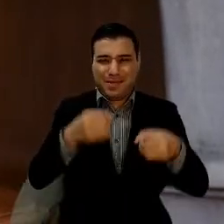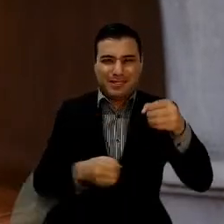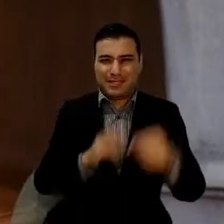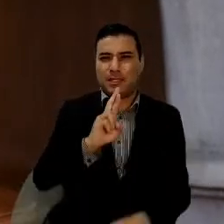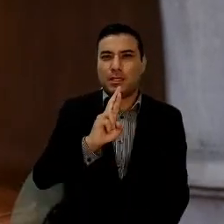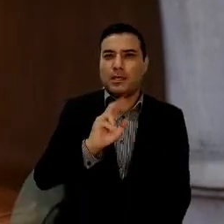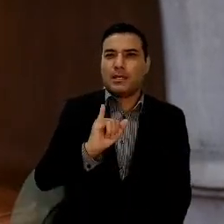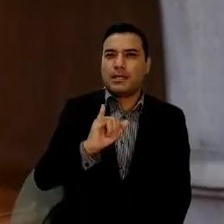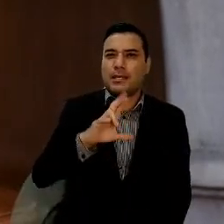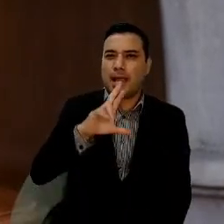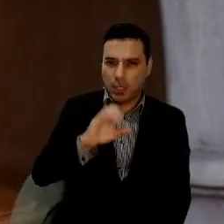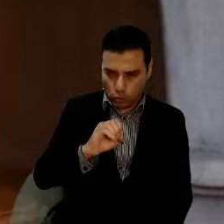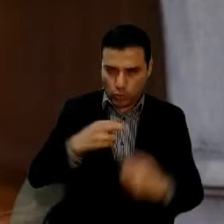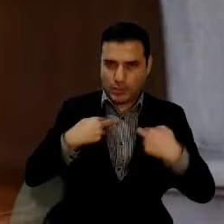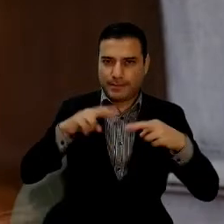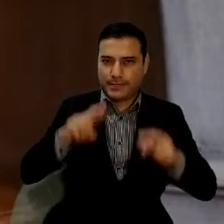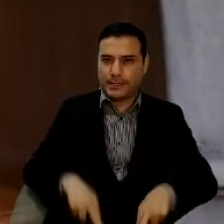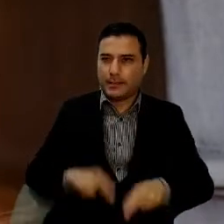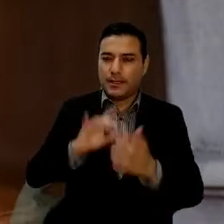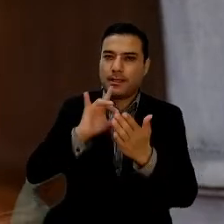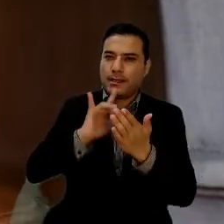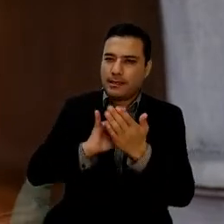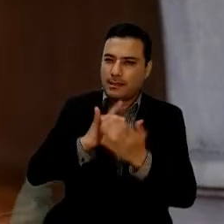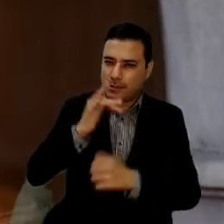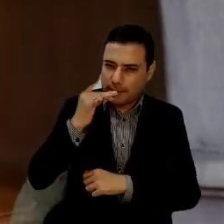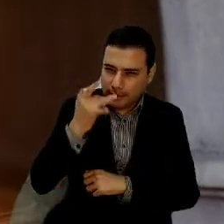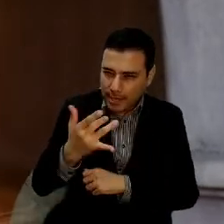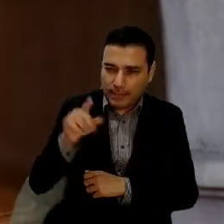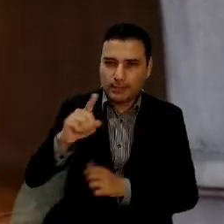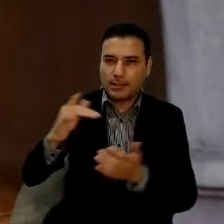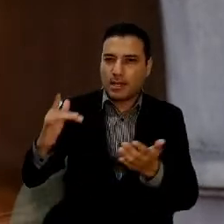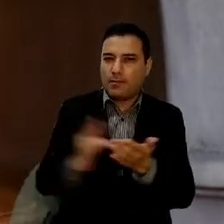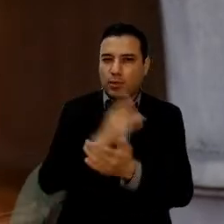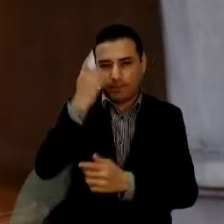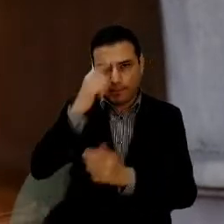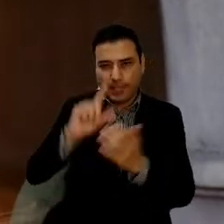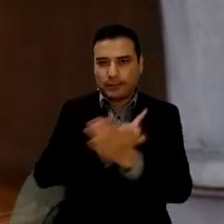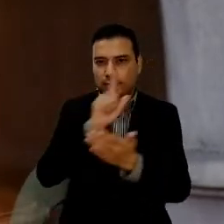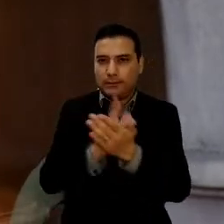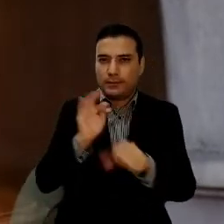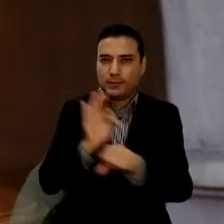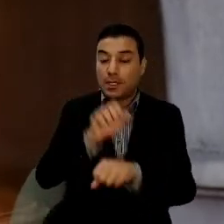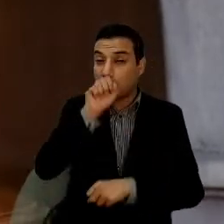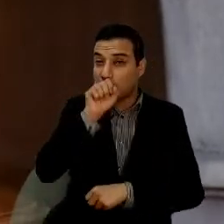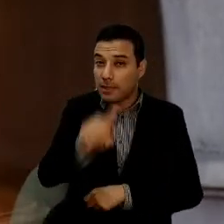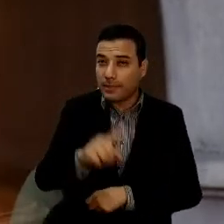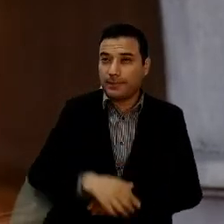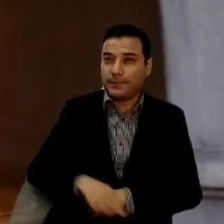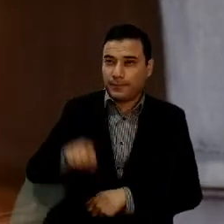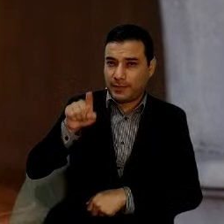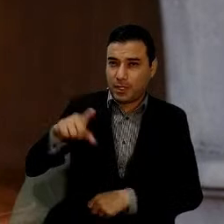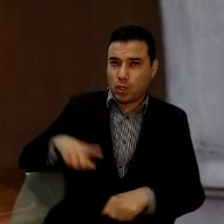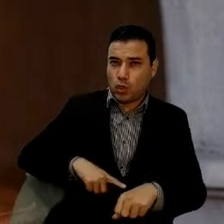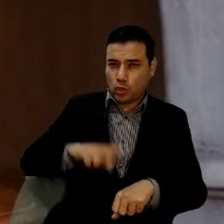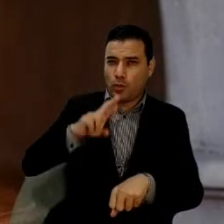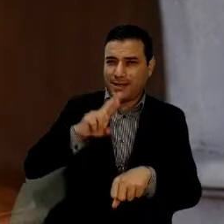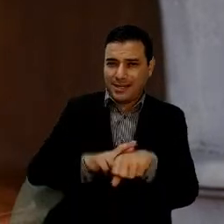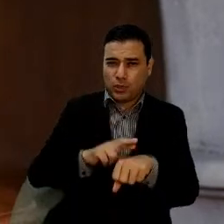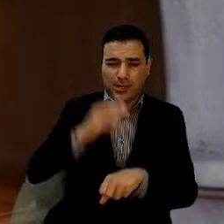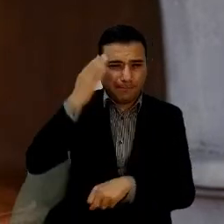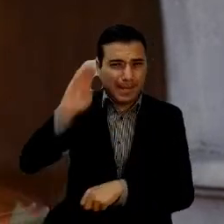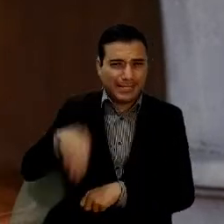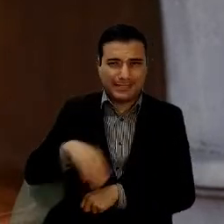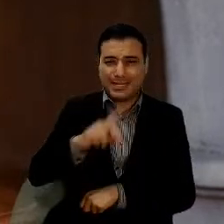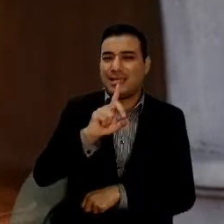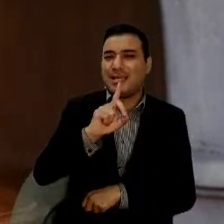Sodi Cuéllar, por sus aportaciones al marco jurídico, y al Ejecutivo Estatal, que será encabezado por la gobernadora electa, la maestra Delfina